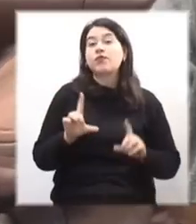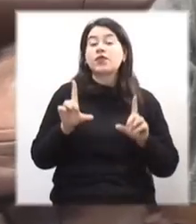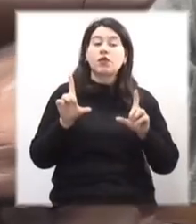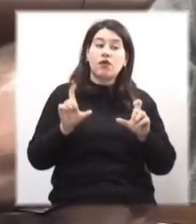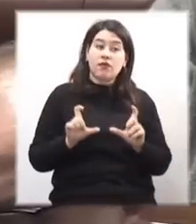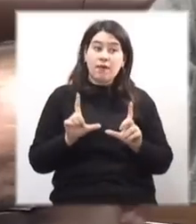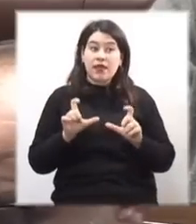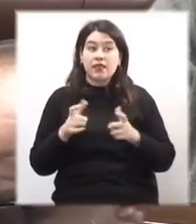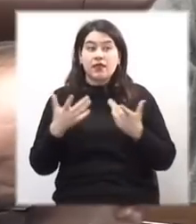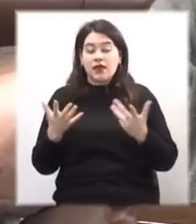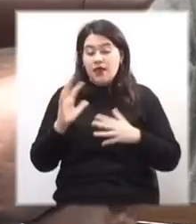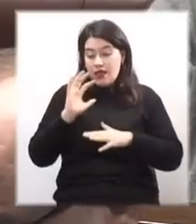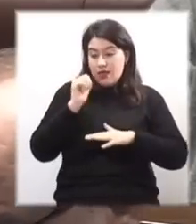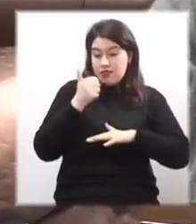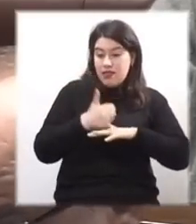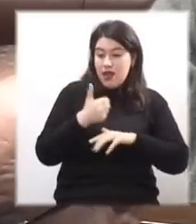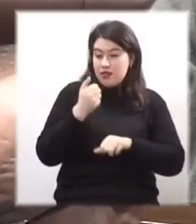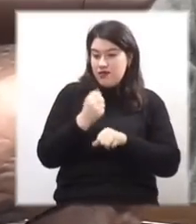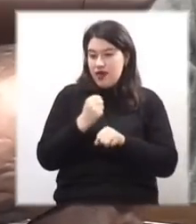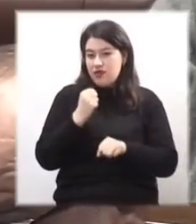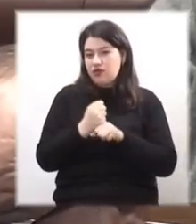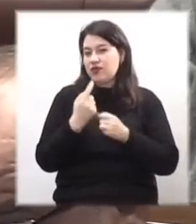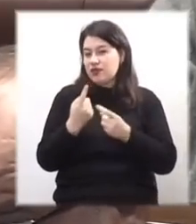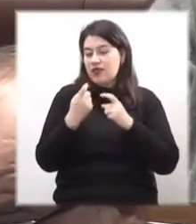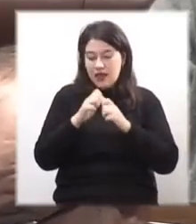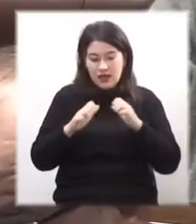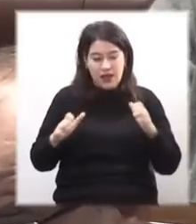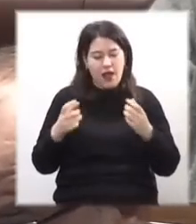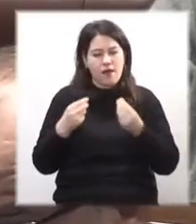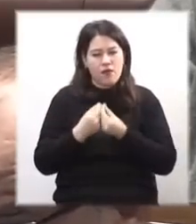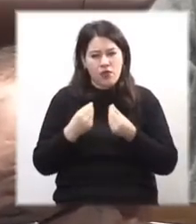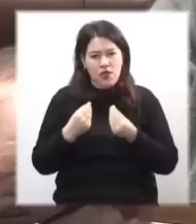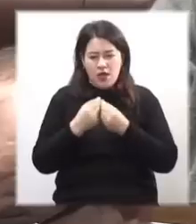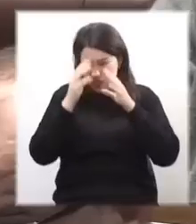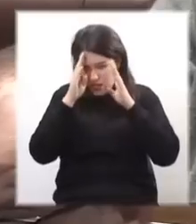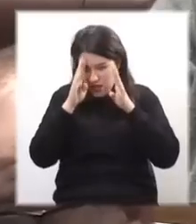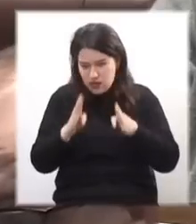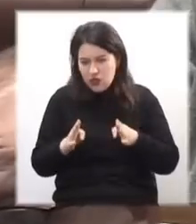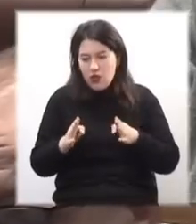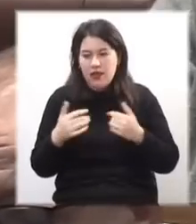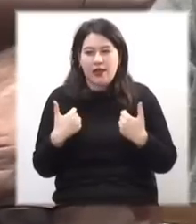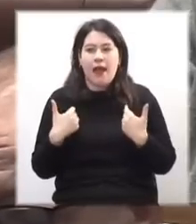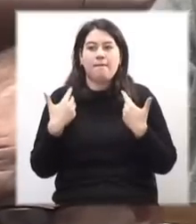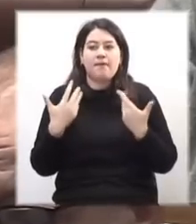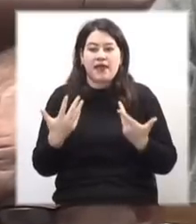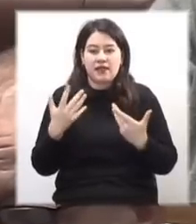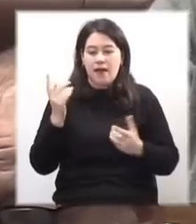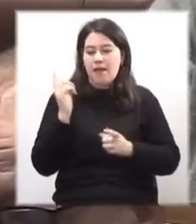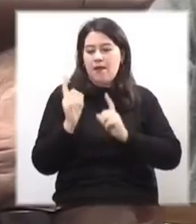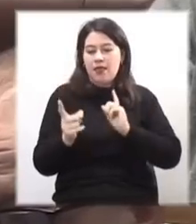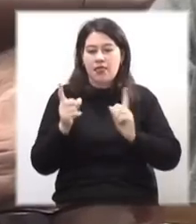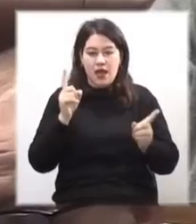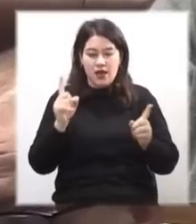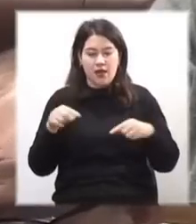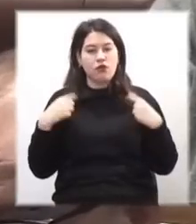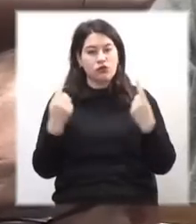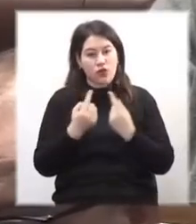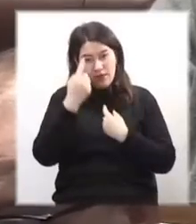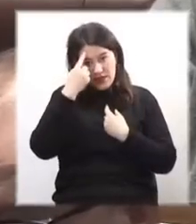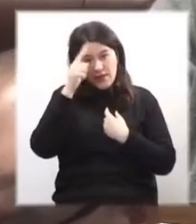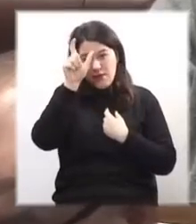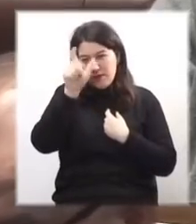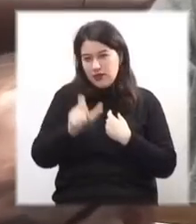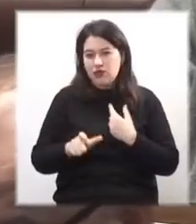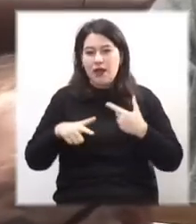Claramente, para estar ahí hay que tener mucha energía, mucha dedicación y mucha capacidad de mando. Nosotros pensamos que el ministro